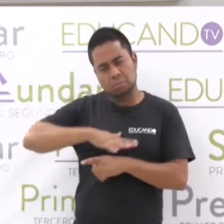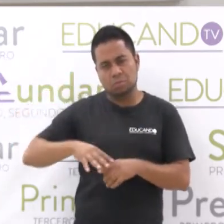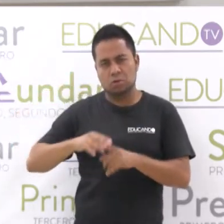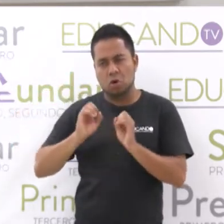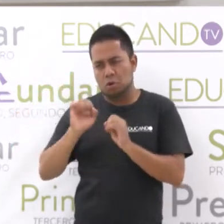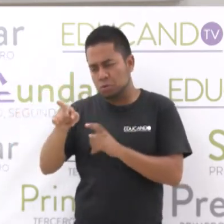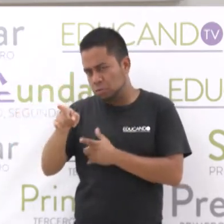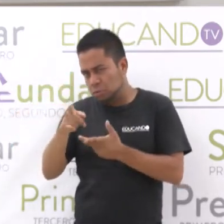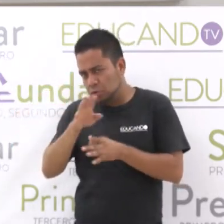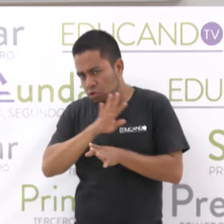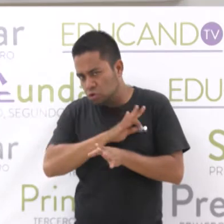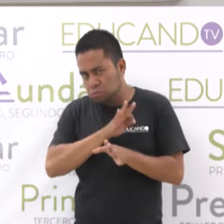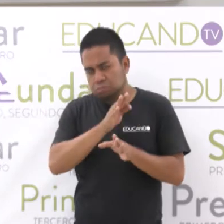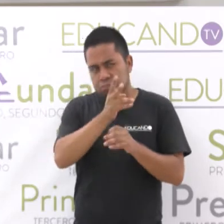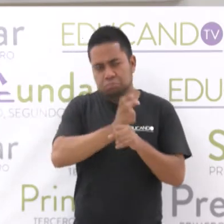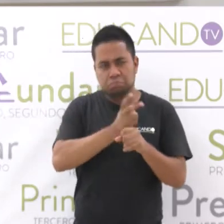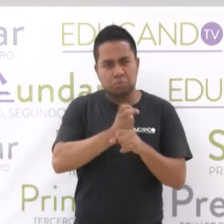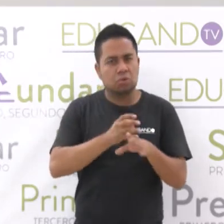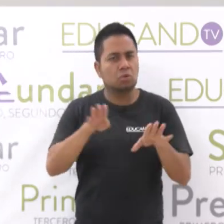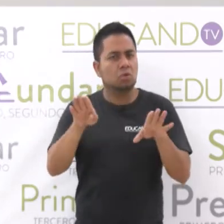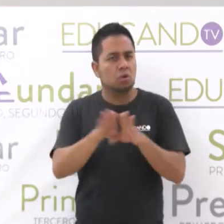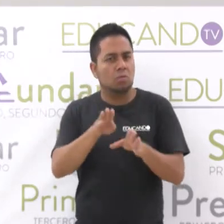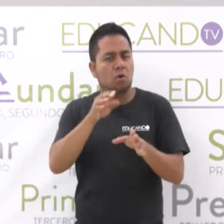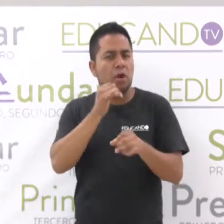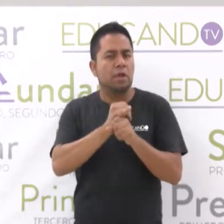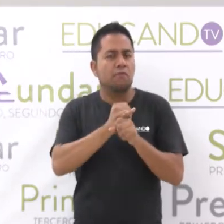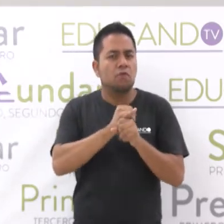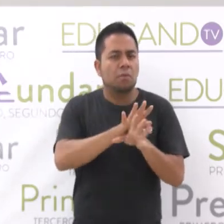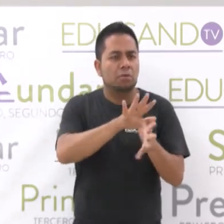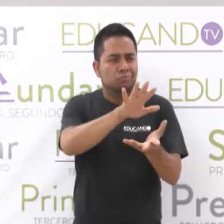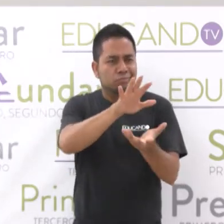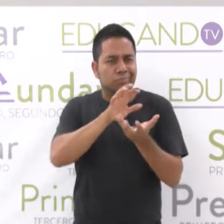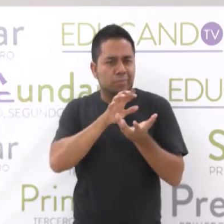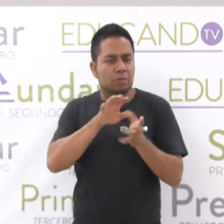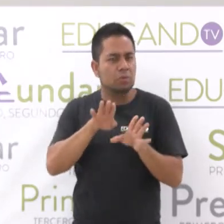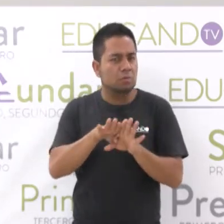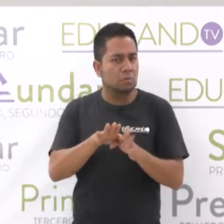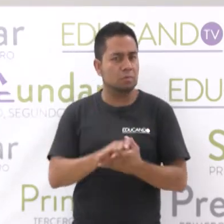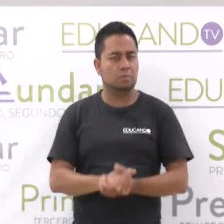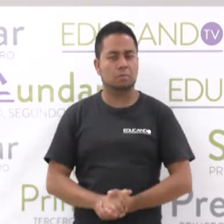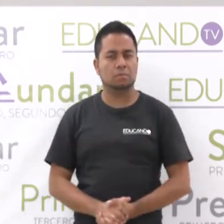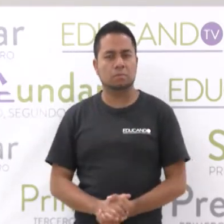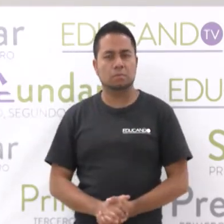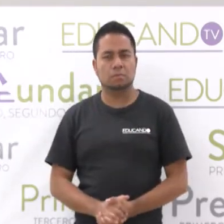cómo registrarían o recopilarían datos?